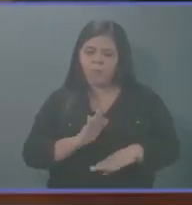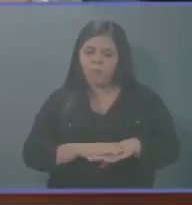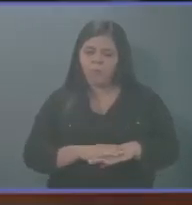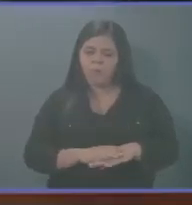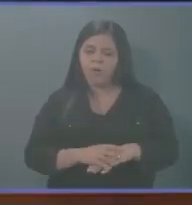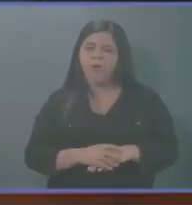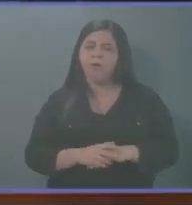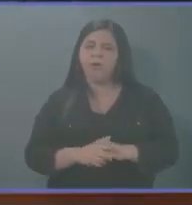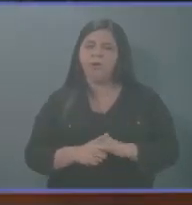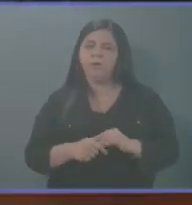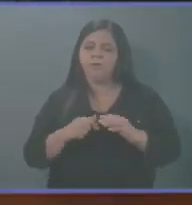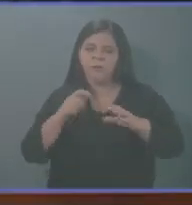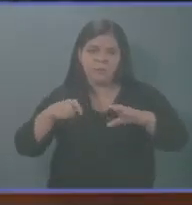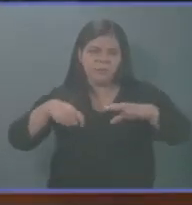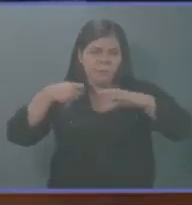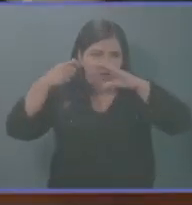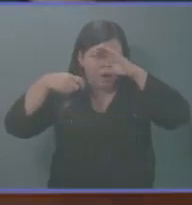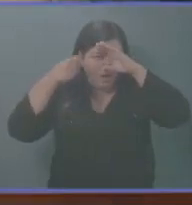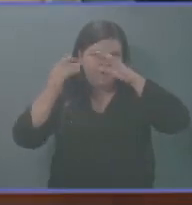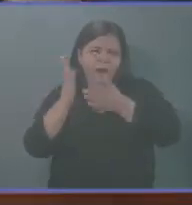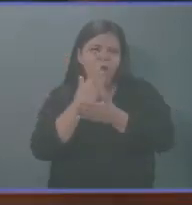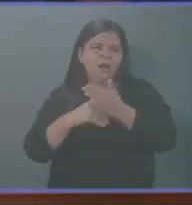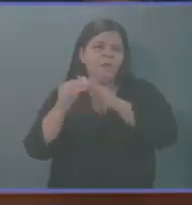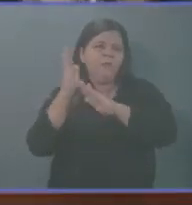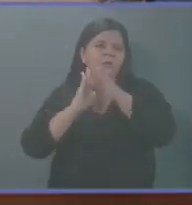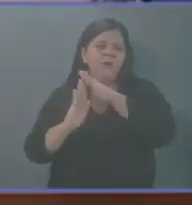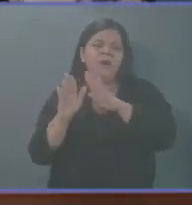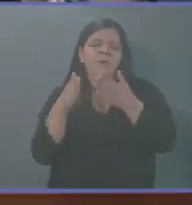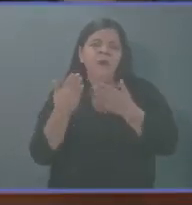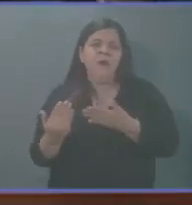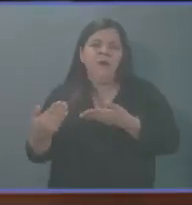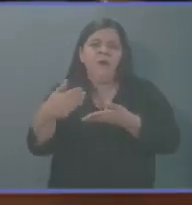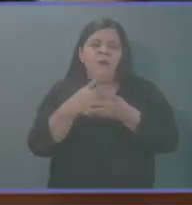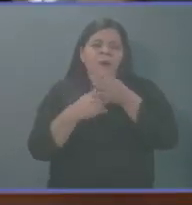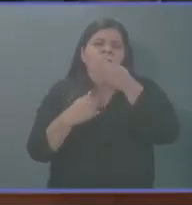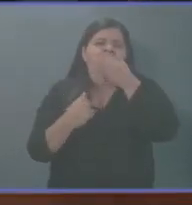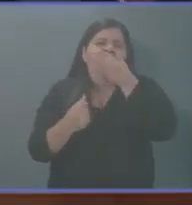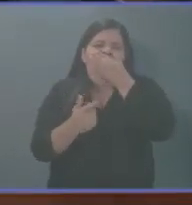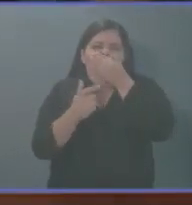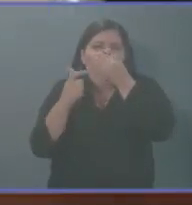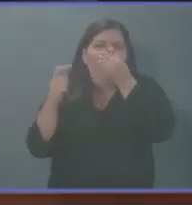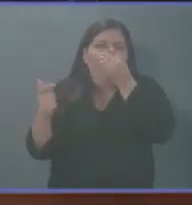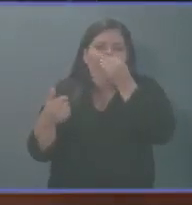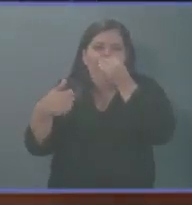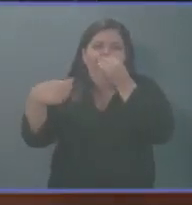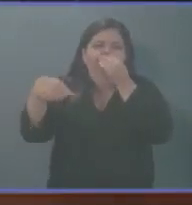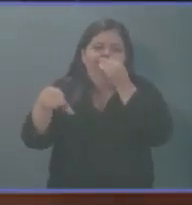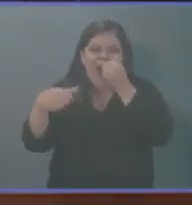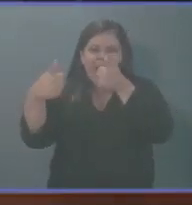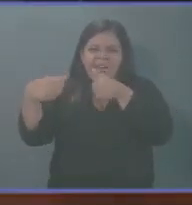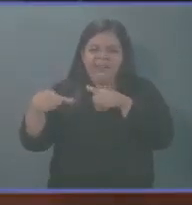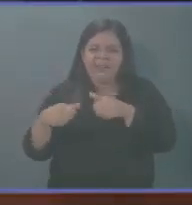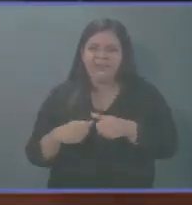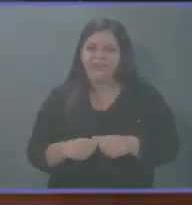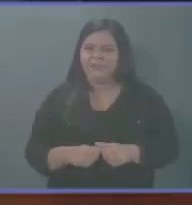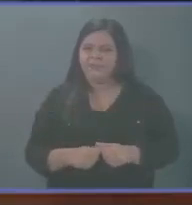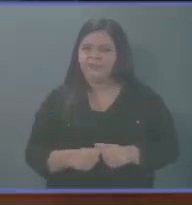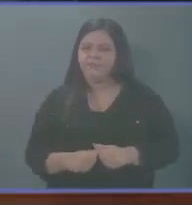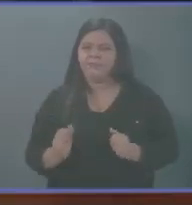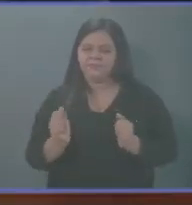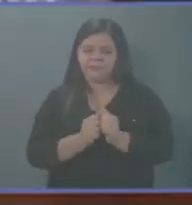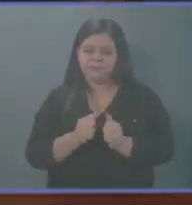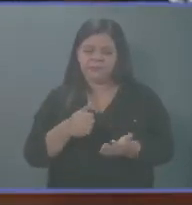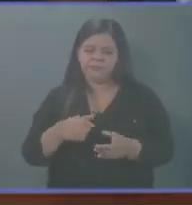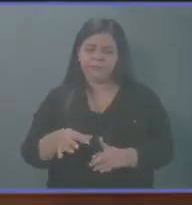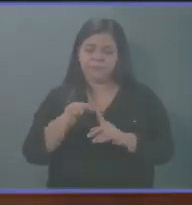hecho histórico, porque iba a llegar a darse el gran arreglo con el candidato